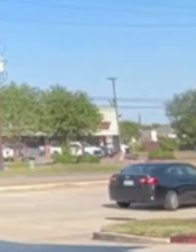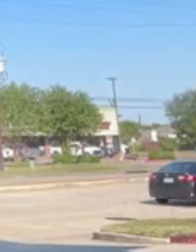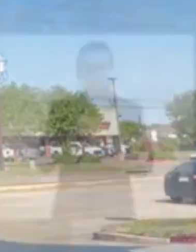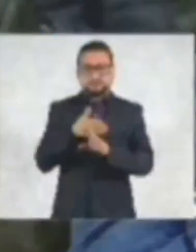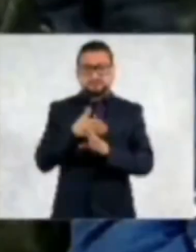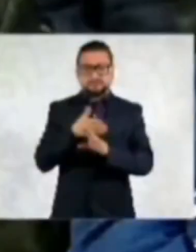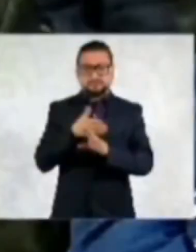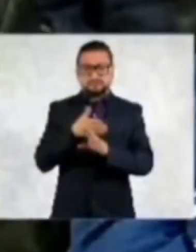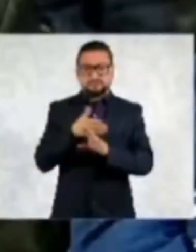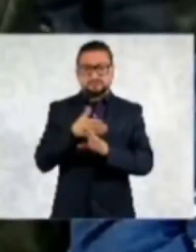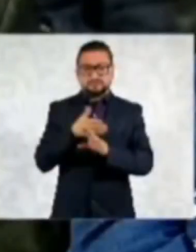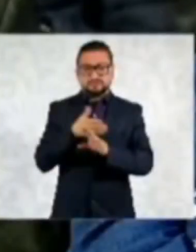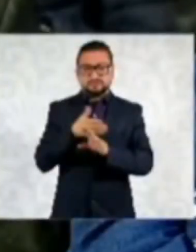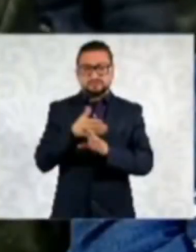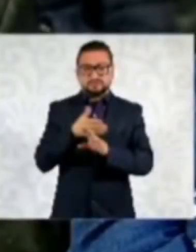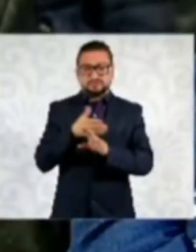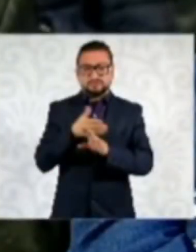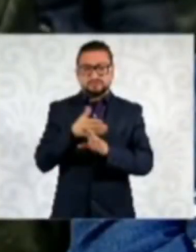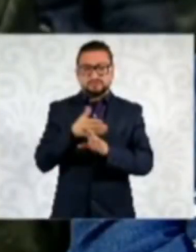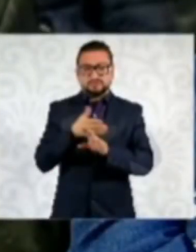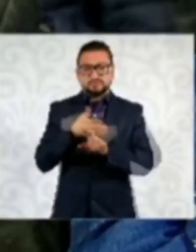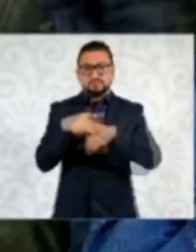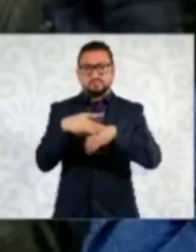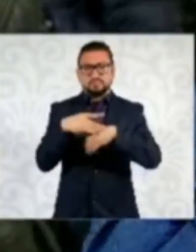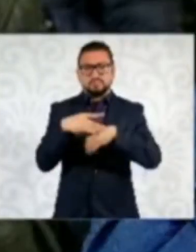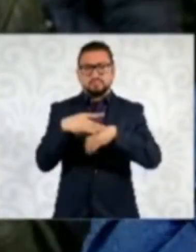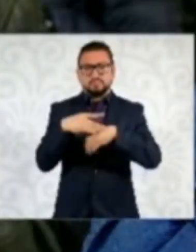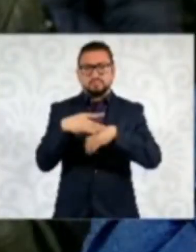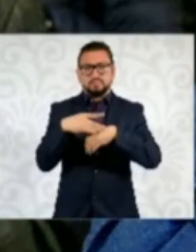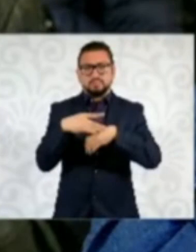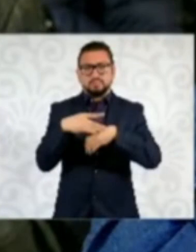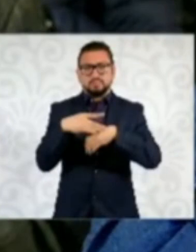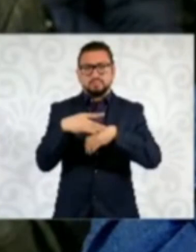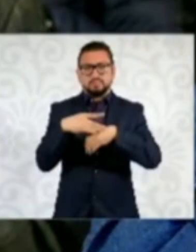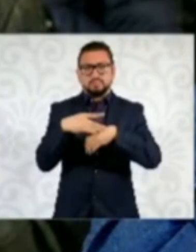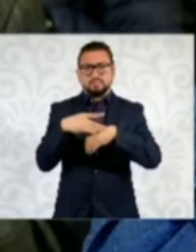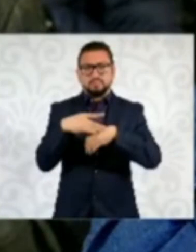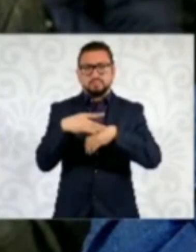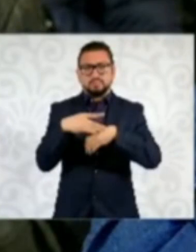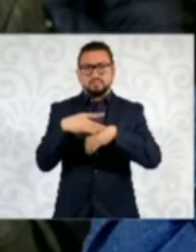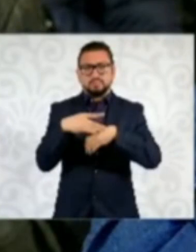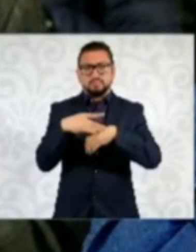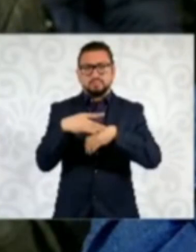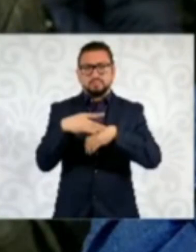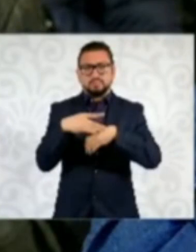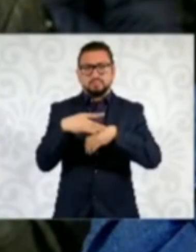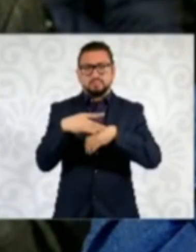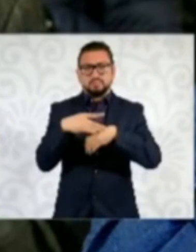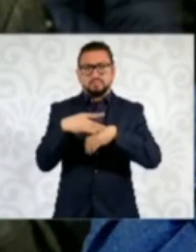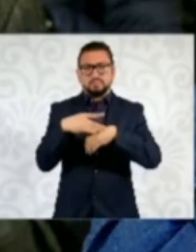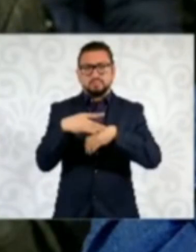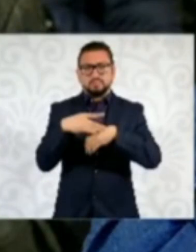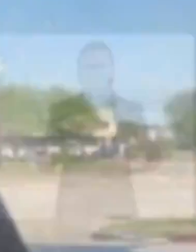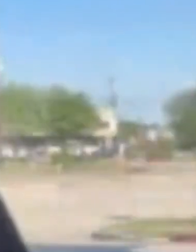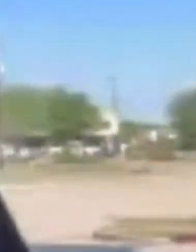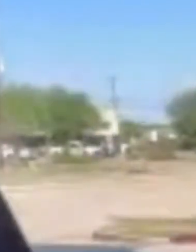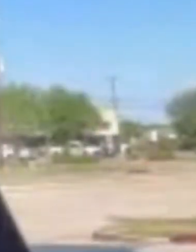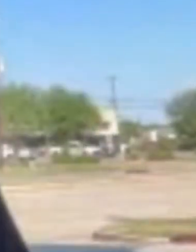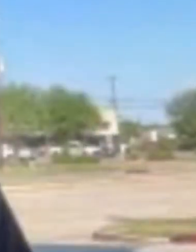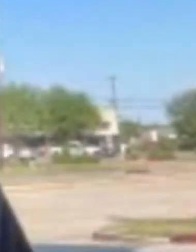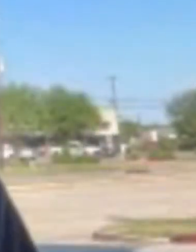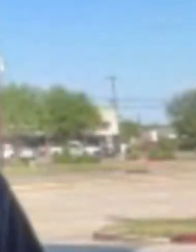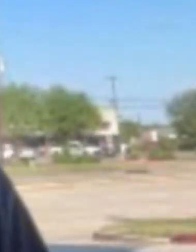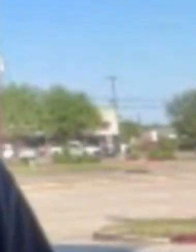INAI. No, nunca, ¿no? O sea, la verdad que me emociona mucho ver cómo